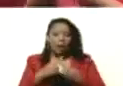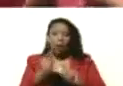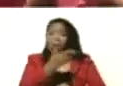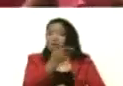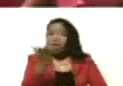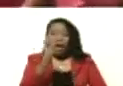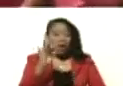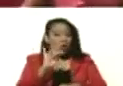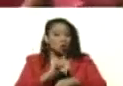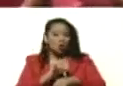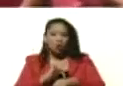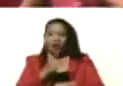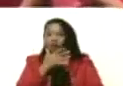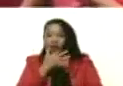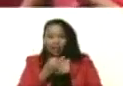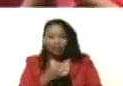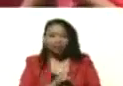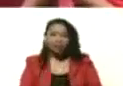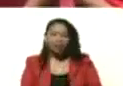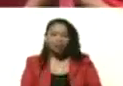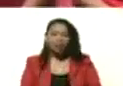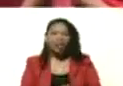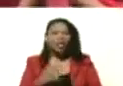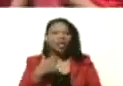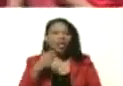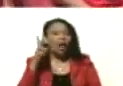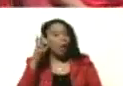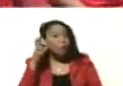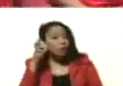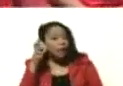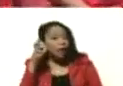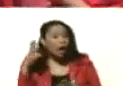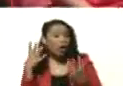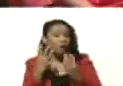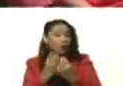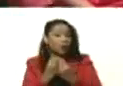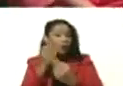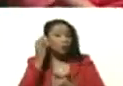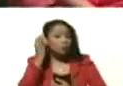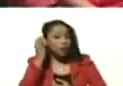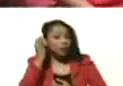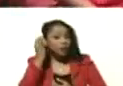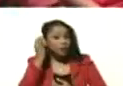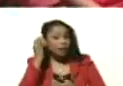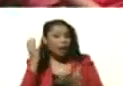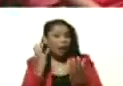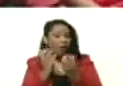tocado fácil. Y escuchar a la compañera